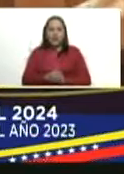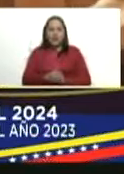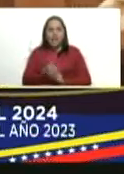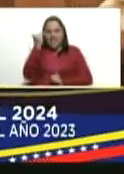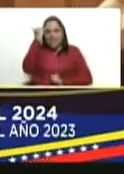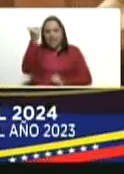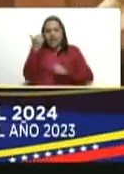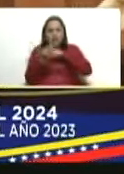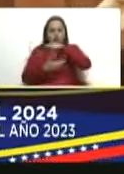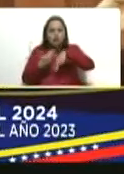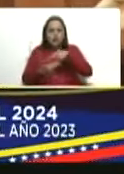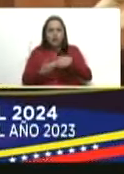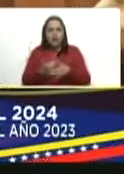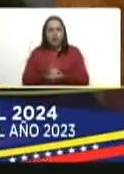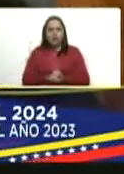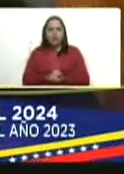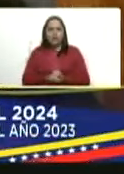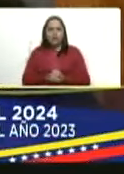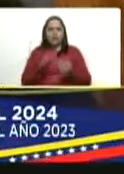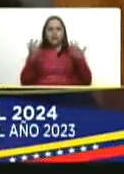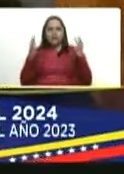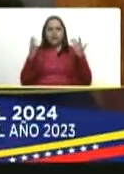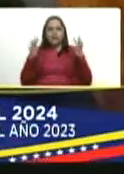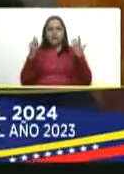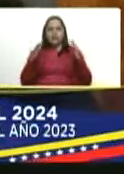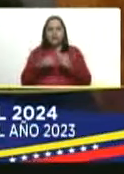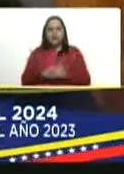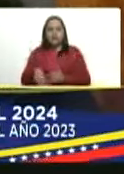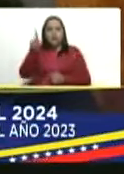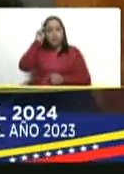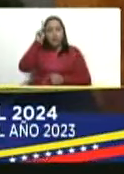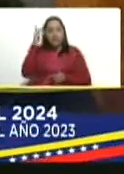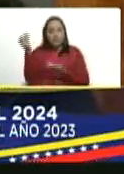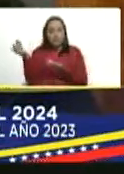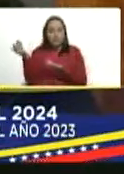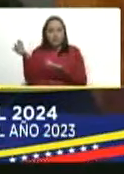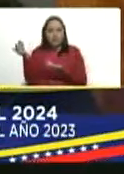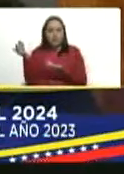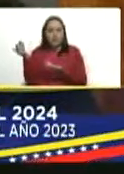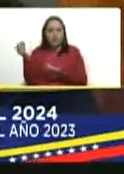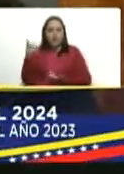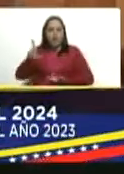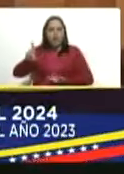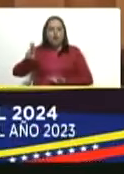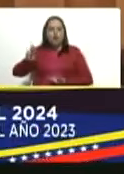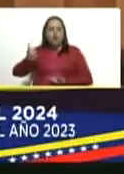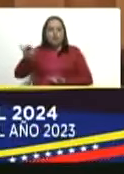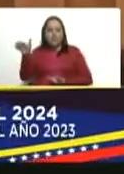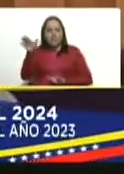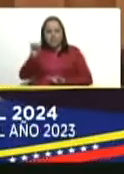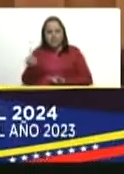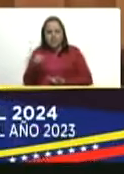ideas revolucionarias, el profesor Luis Damiani,